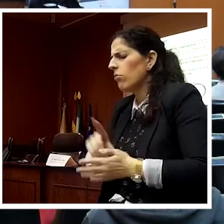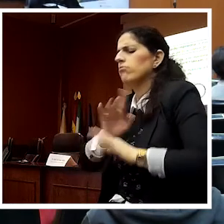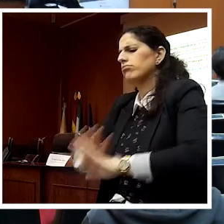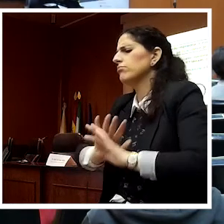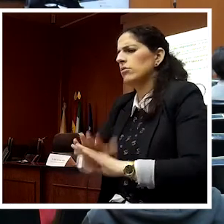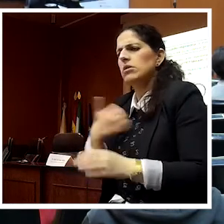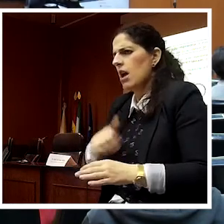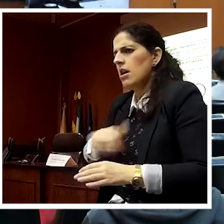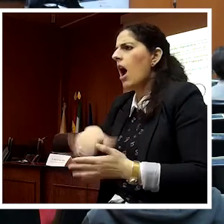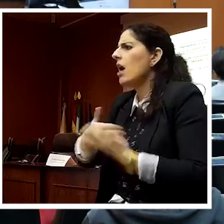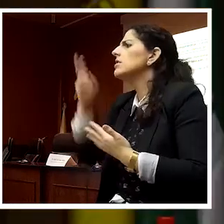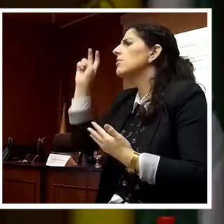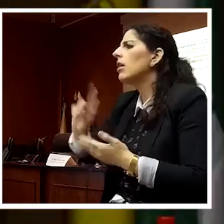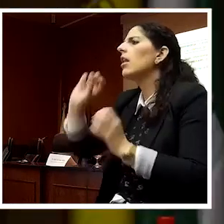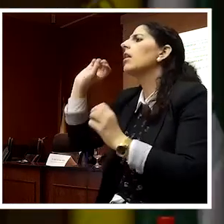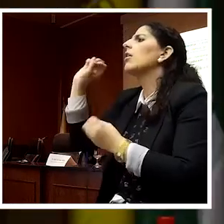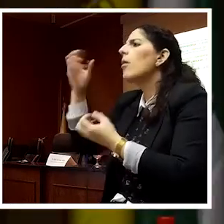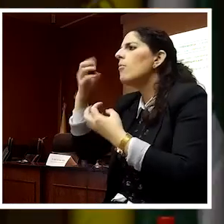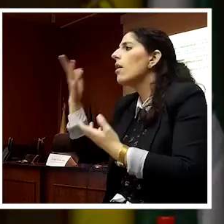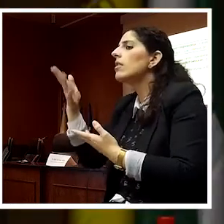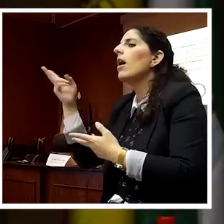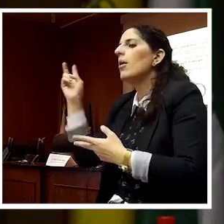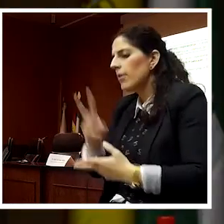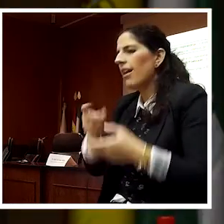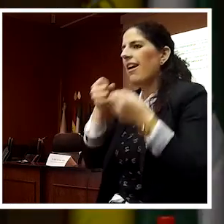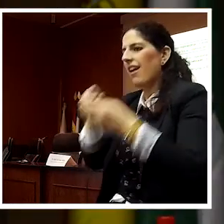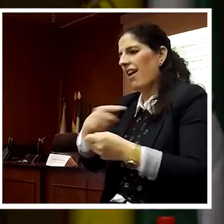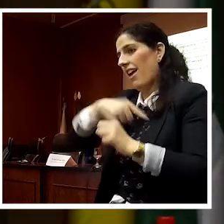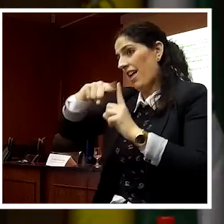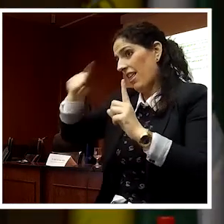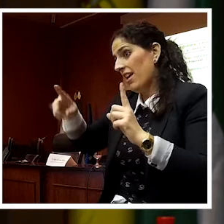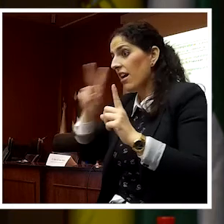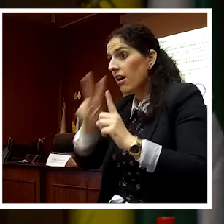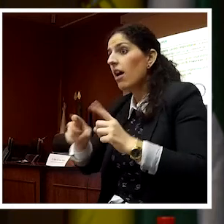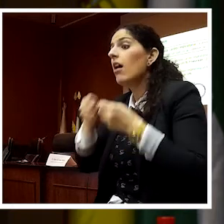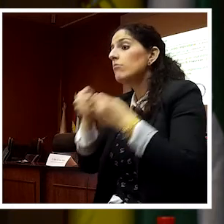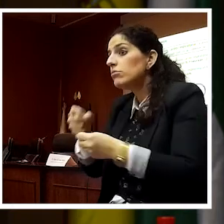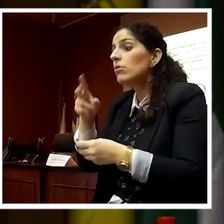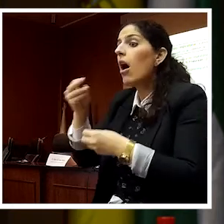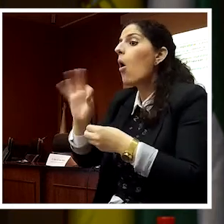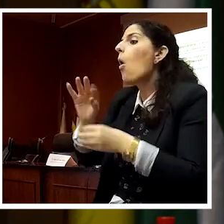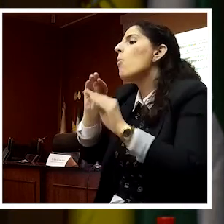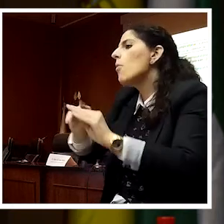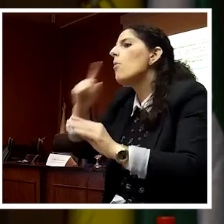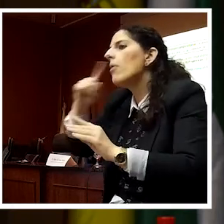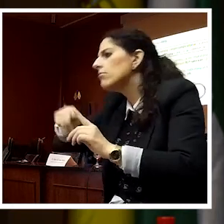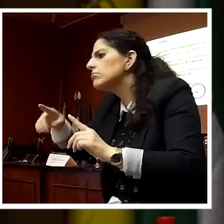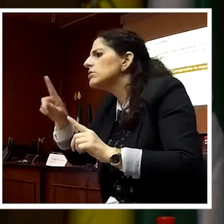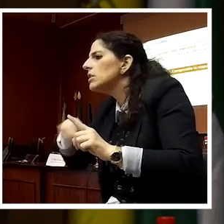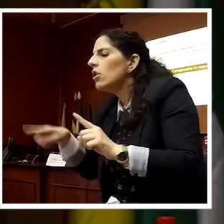el 061 o el equipo de urgencia con un desfibrilador, lo estabilizaría y se trasladaría en el hospital.